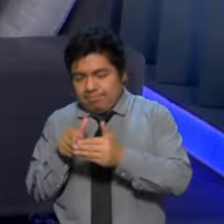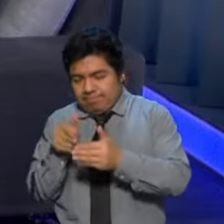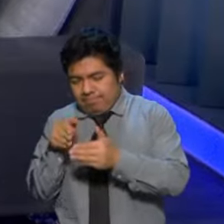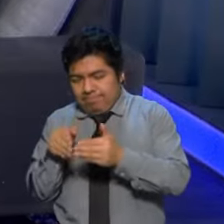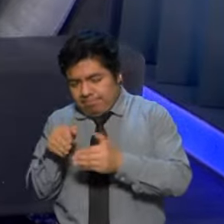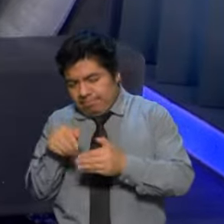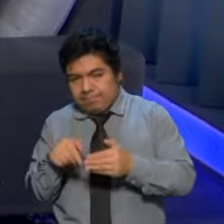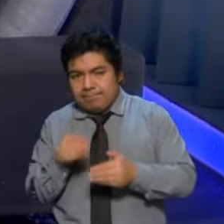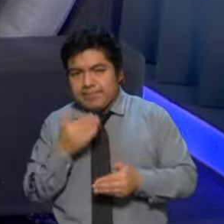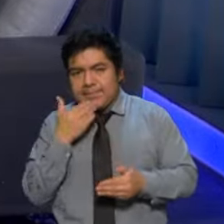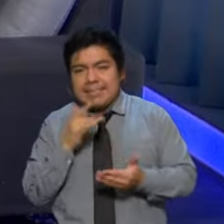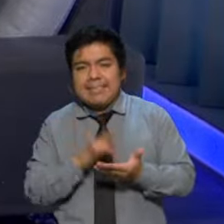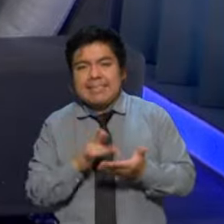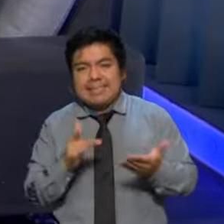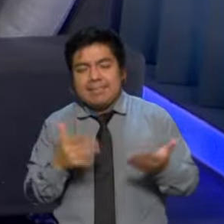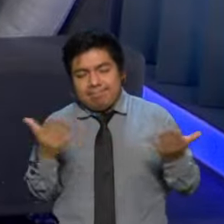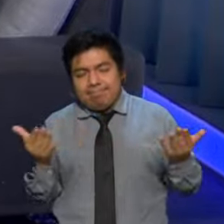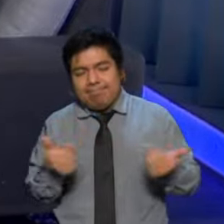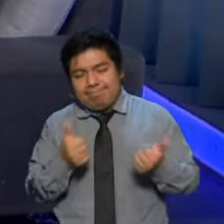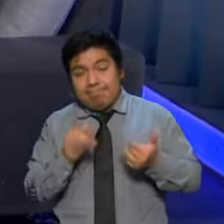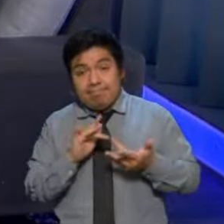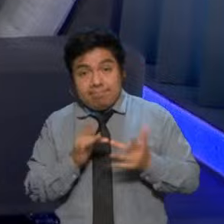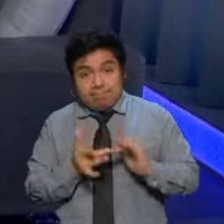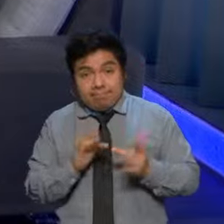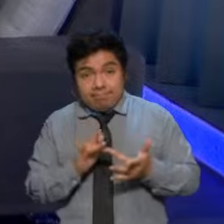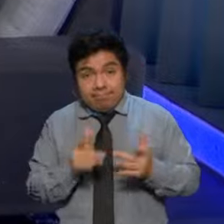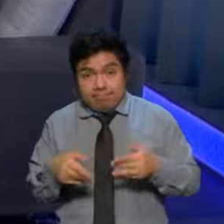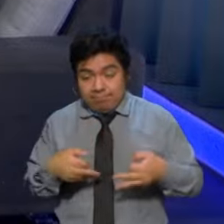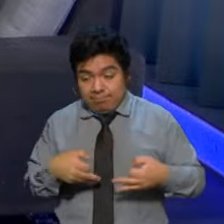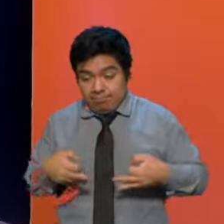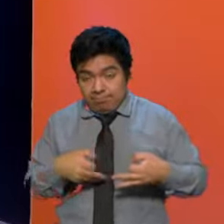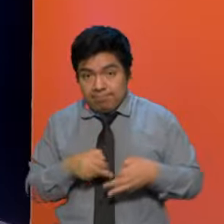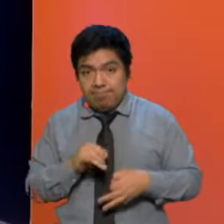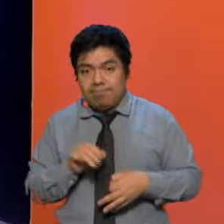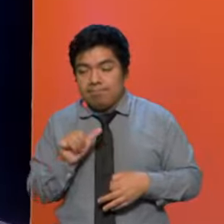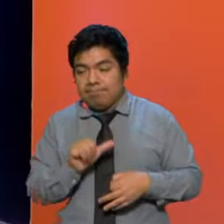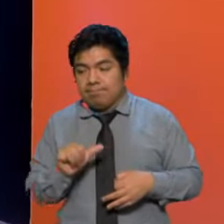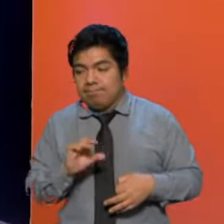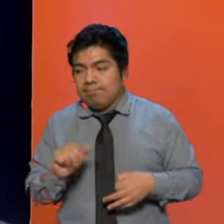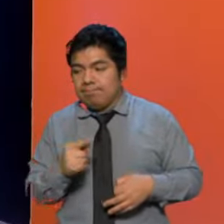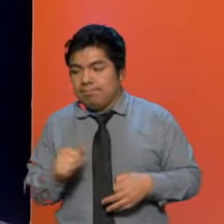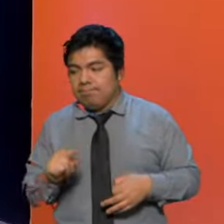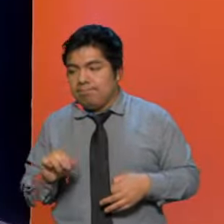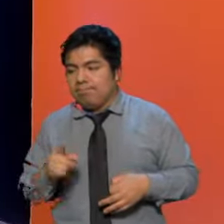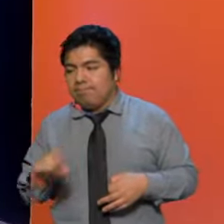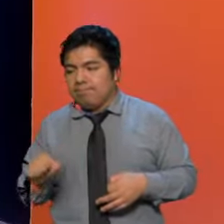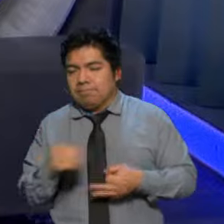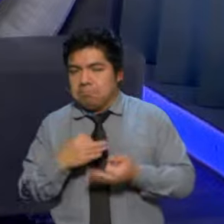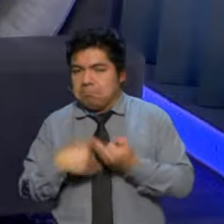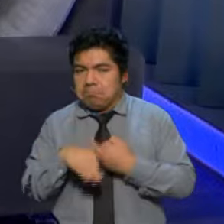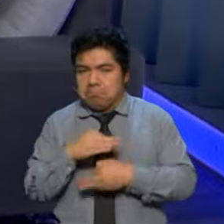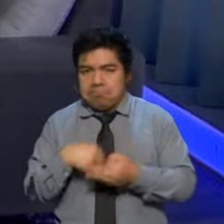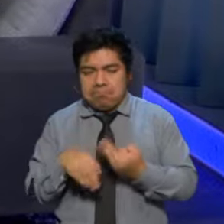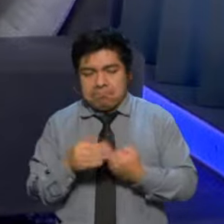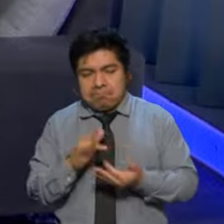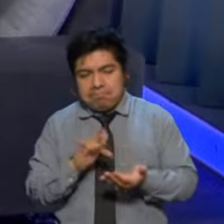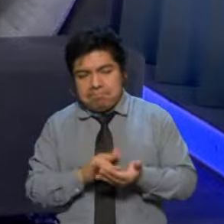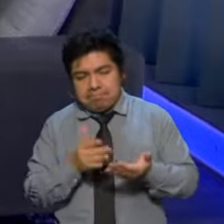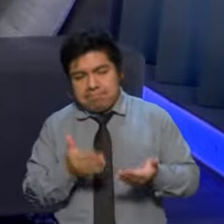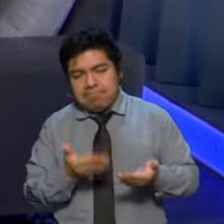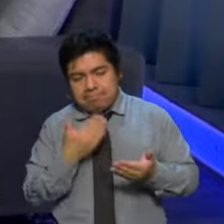División del Norte. Muchas gracias. ¿Tienes redes la obra? @7Bs, adiós, en todas partes. Ahí estamos. Oye, muchas